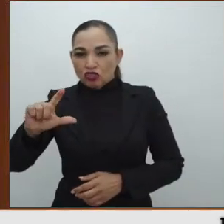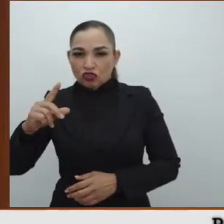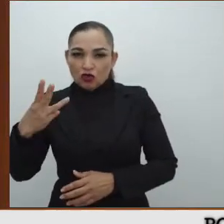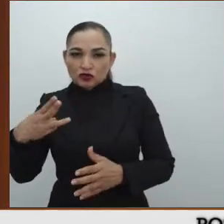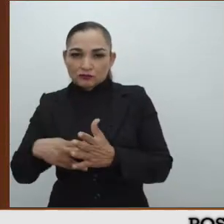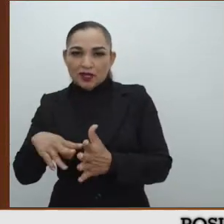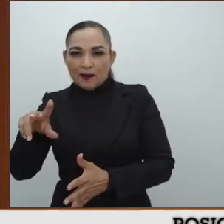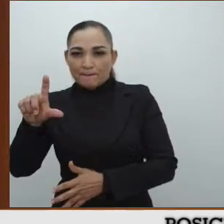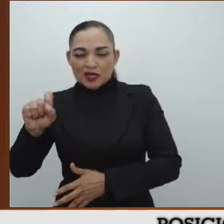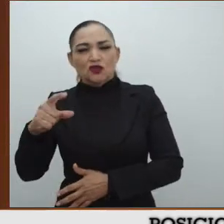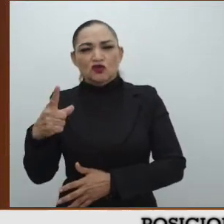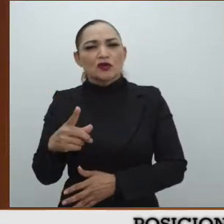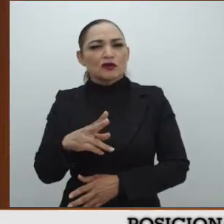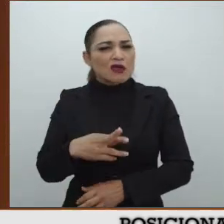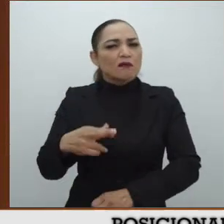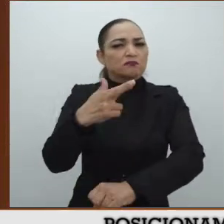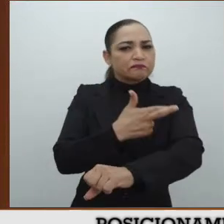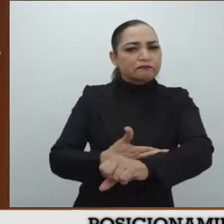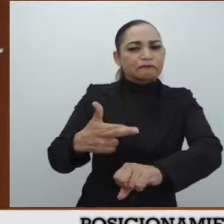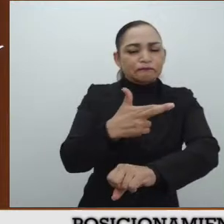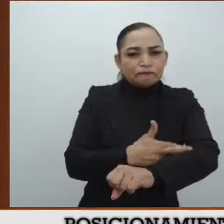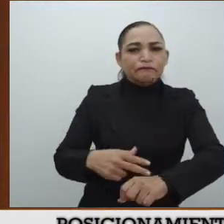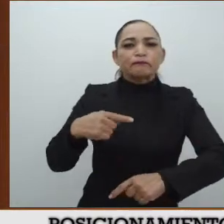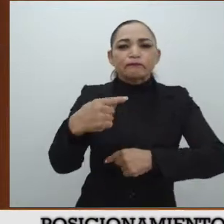corrieron todos los procesos legales,